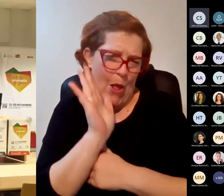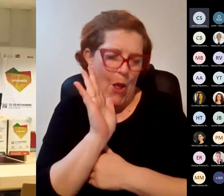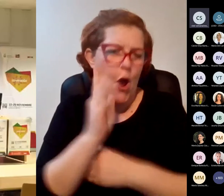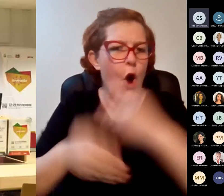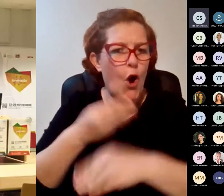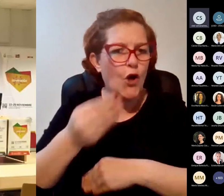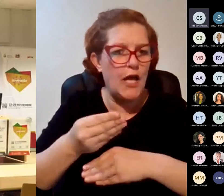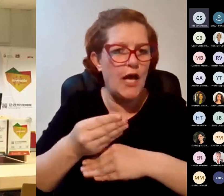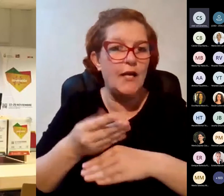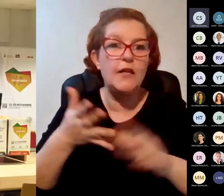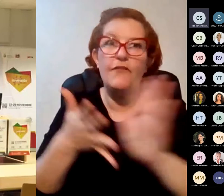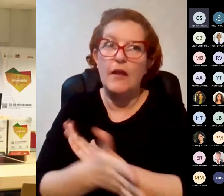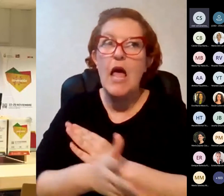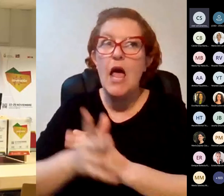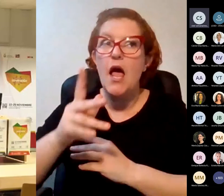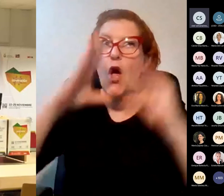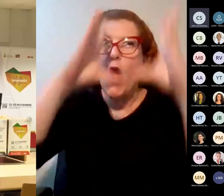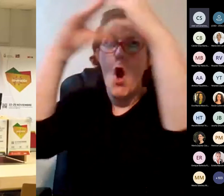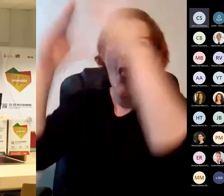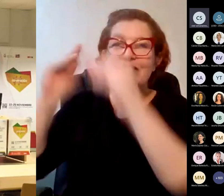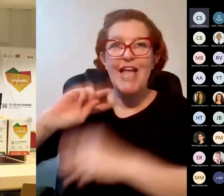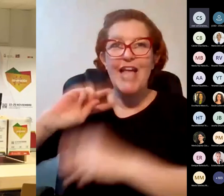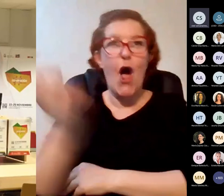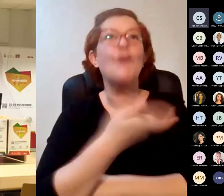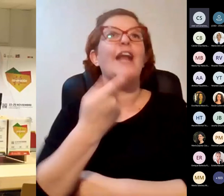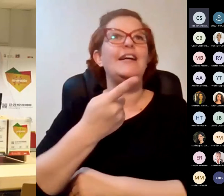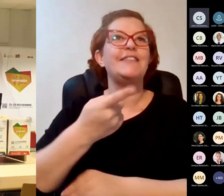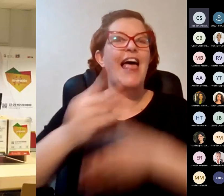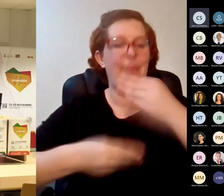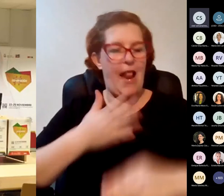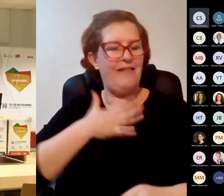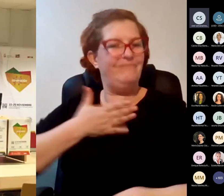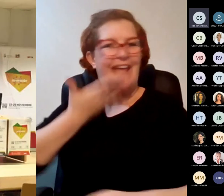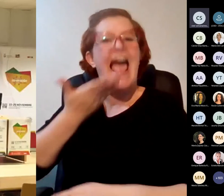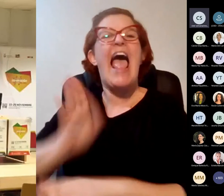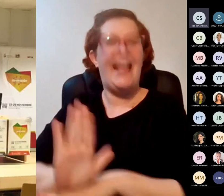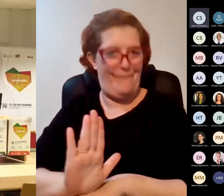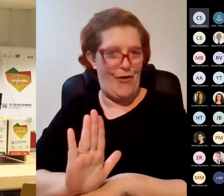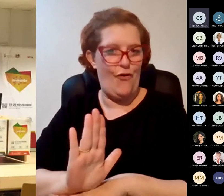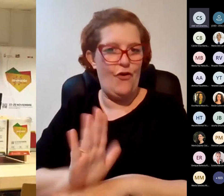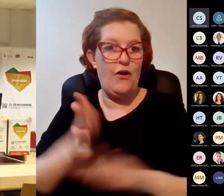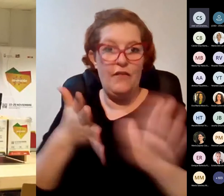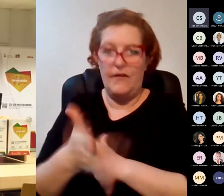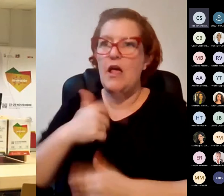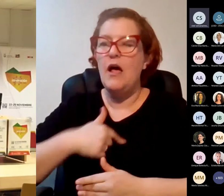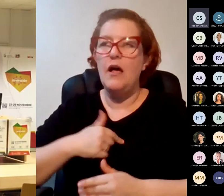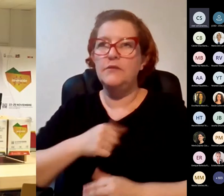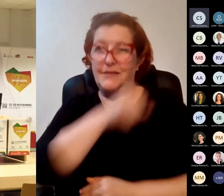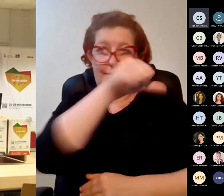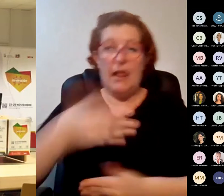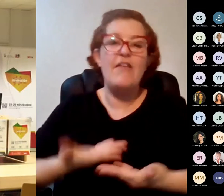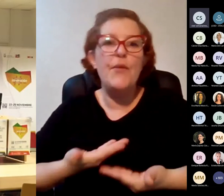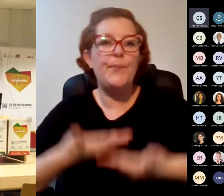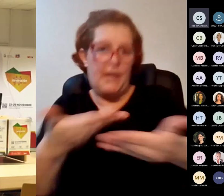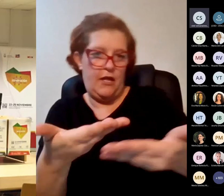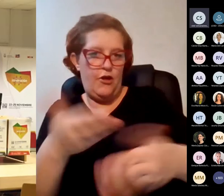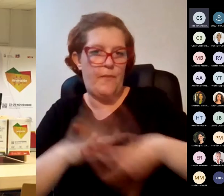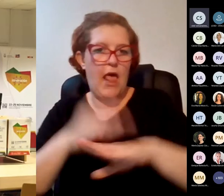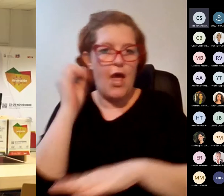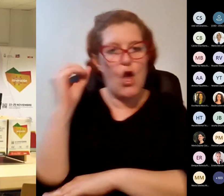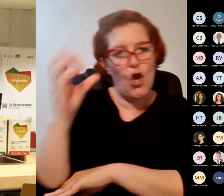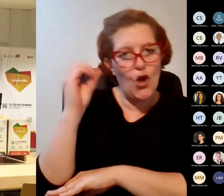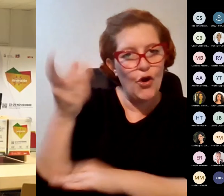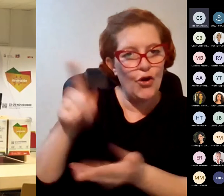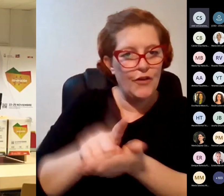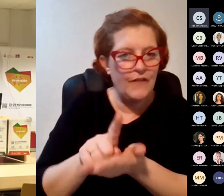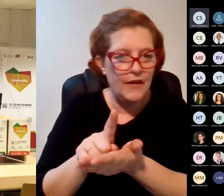los ponen de ejemplo y le contaba que en la semana próxima me han invitado a contar otras